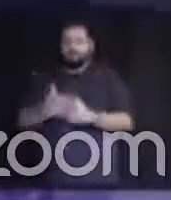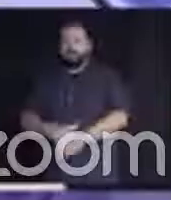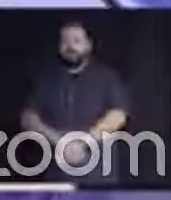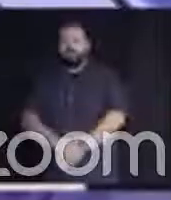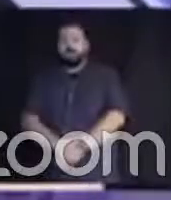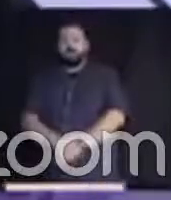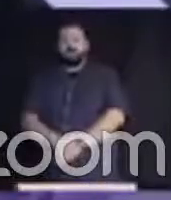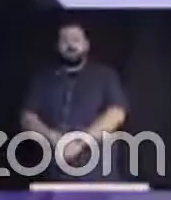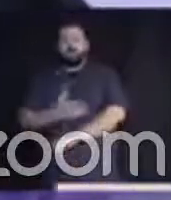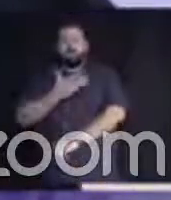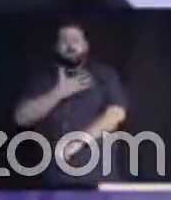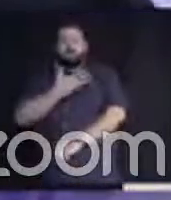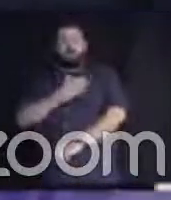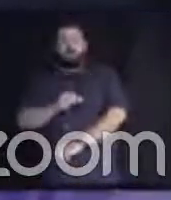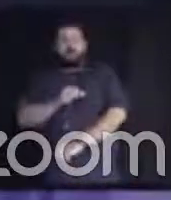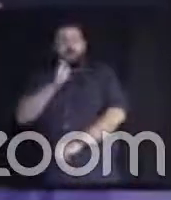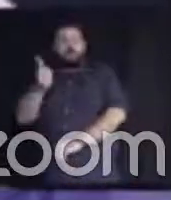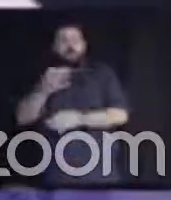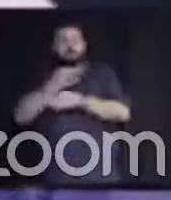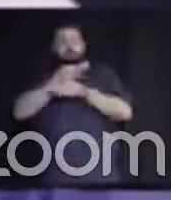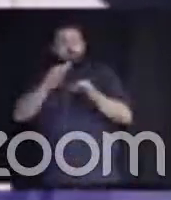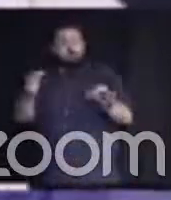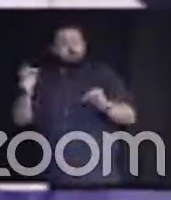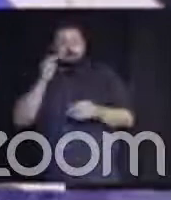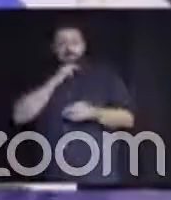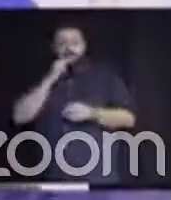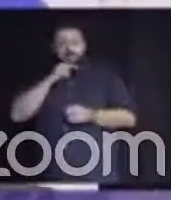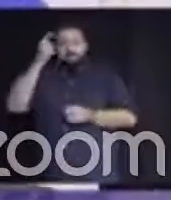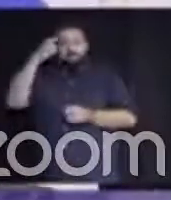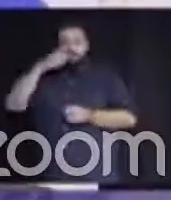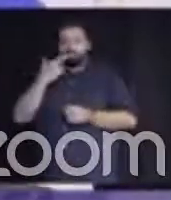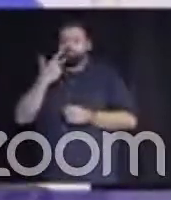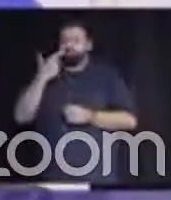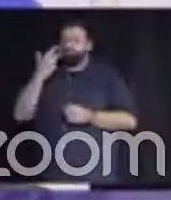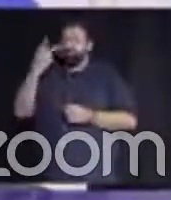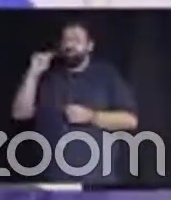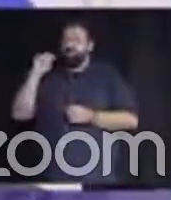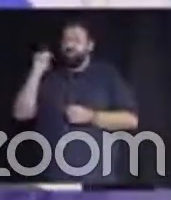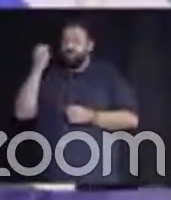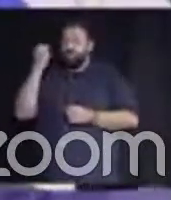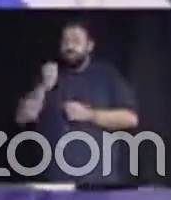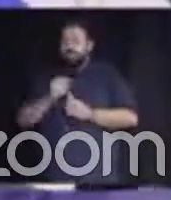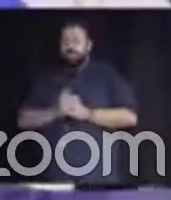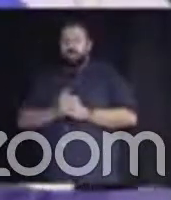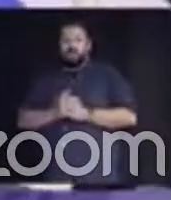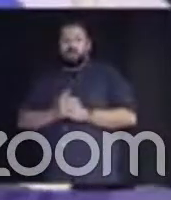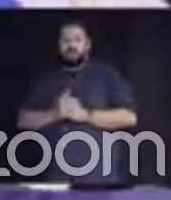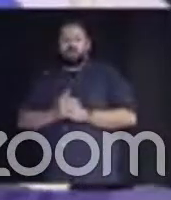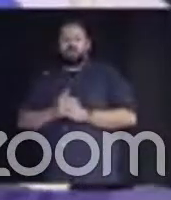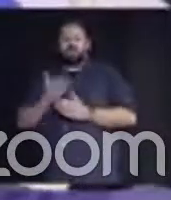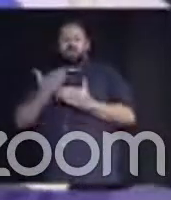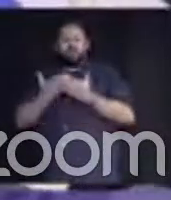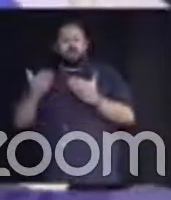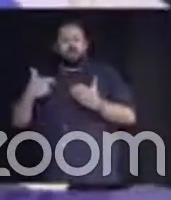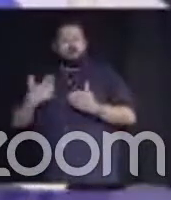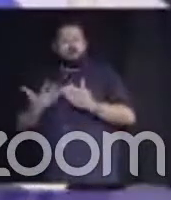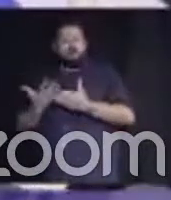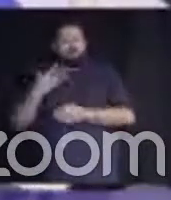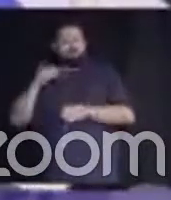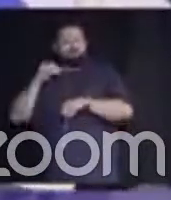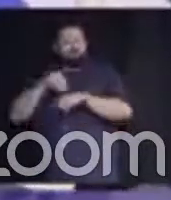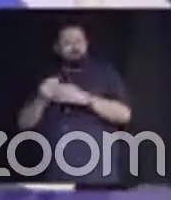ahora les tengo otro anuncio rápido de mejorías de tecnología. Tenemos una nueva